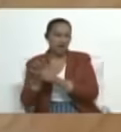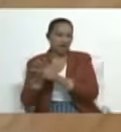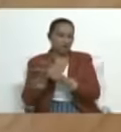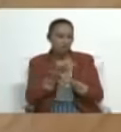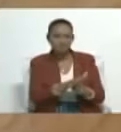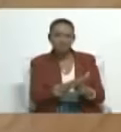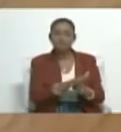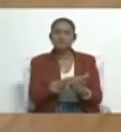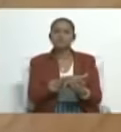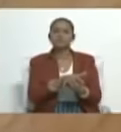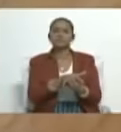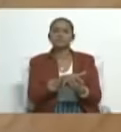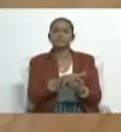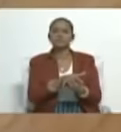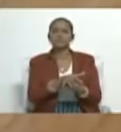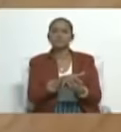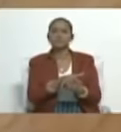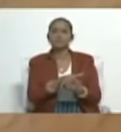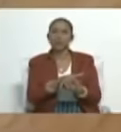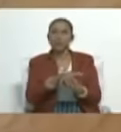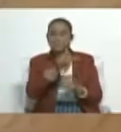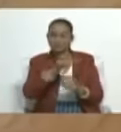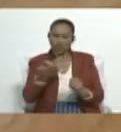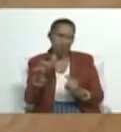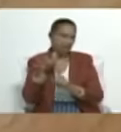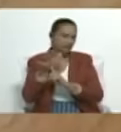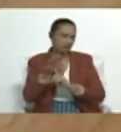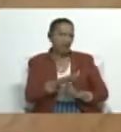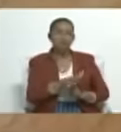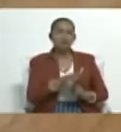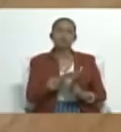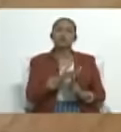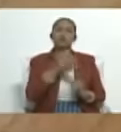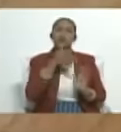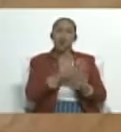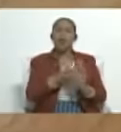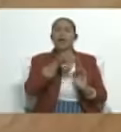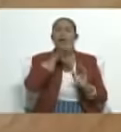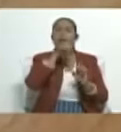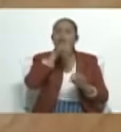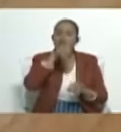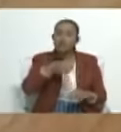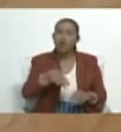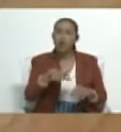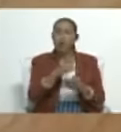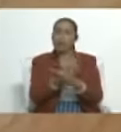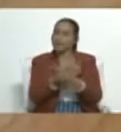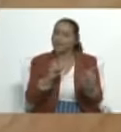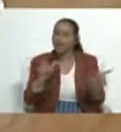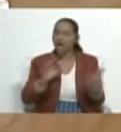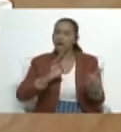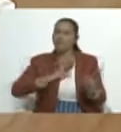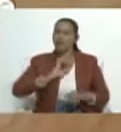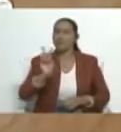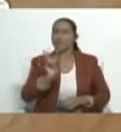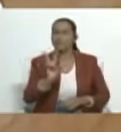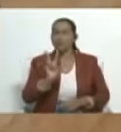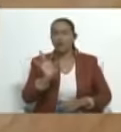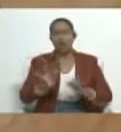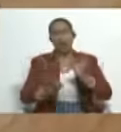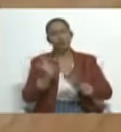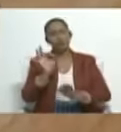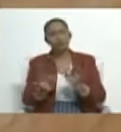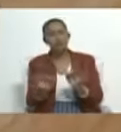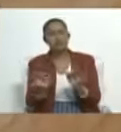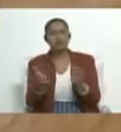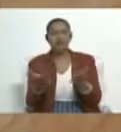sido un anhelo de nuestra patria por la libertad, por la justicia